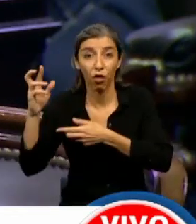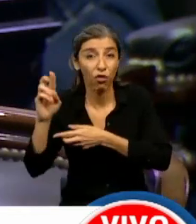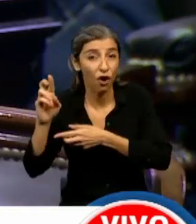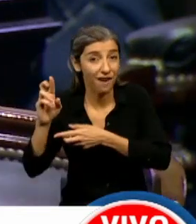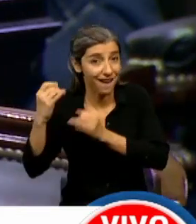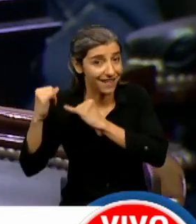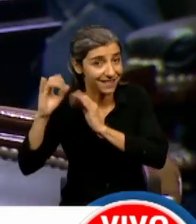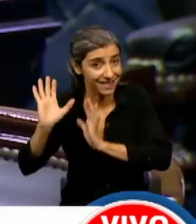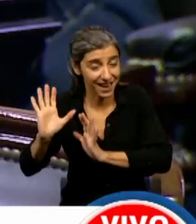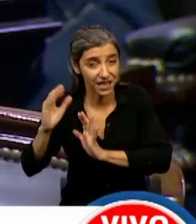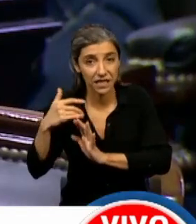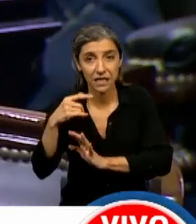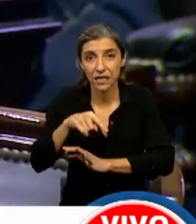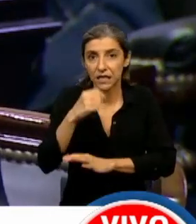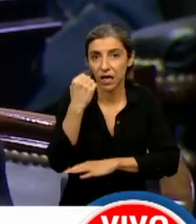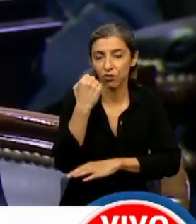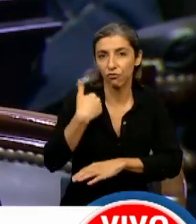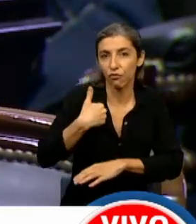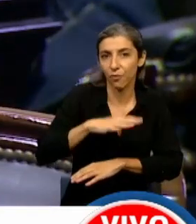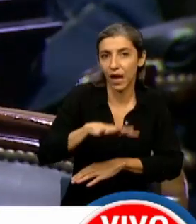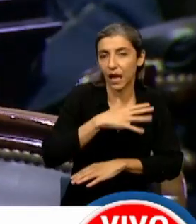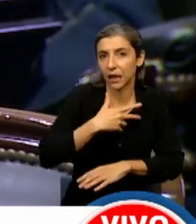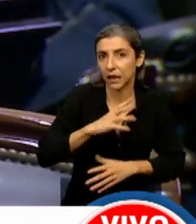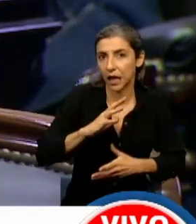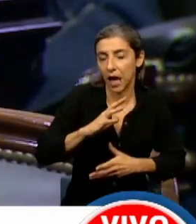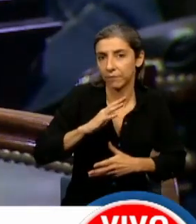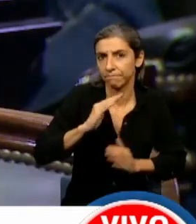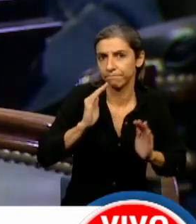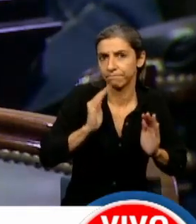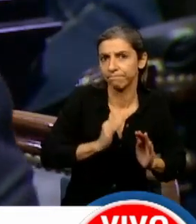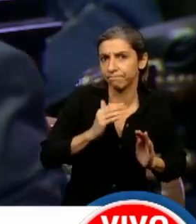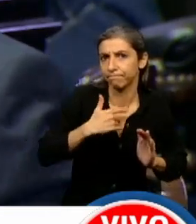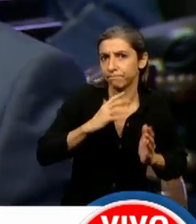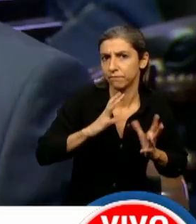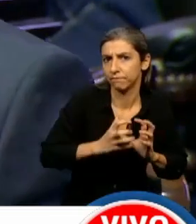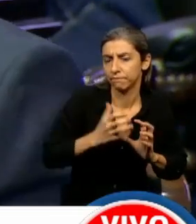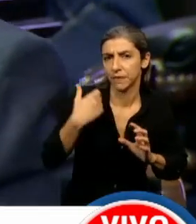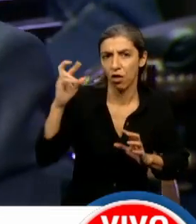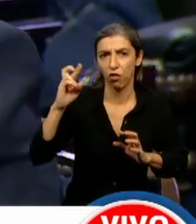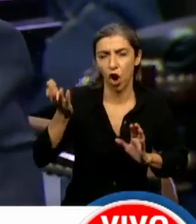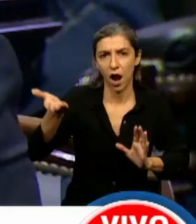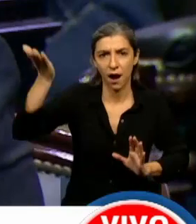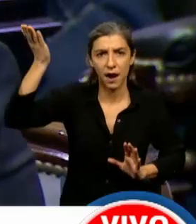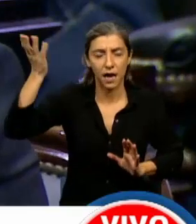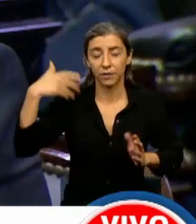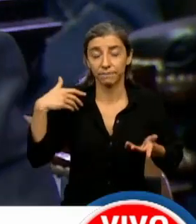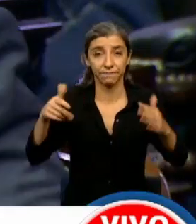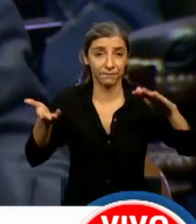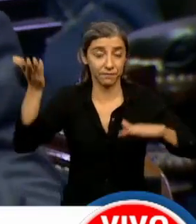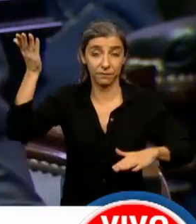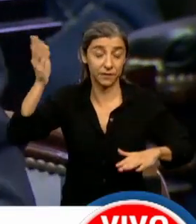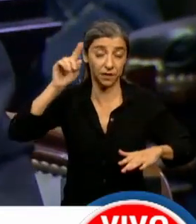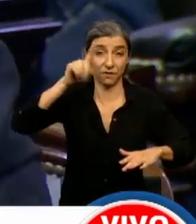la economía argentina en el mediano plazo y que de seguir así lamentablemente termina en un colapso